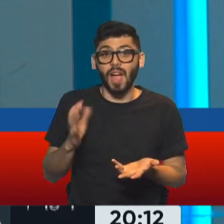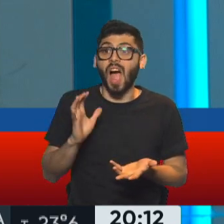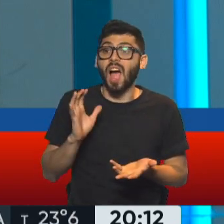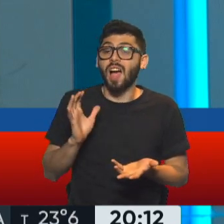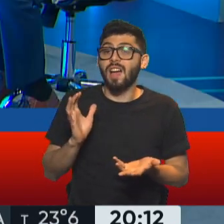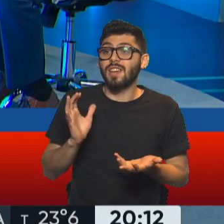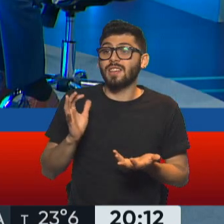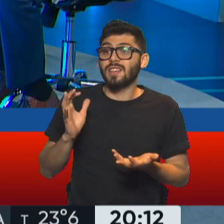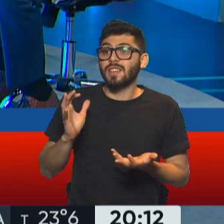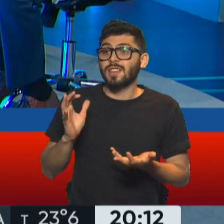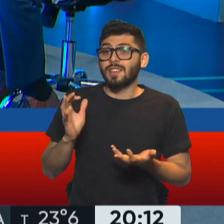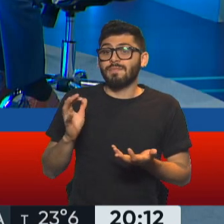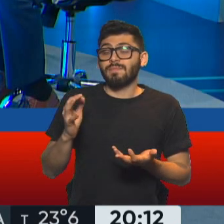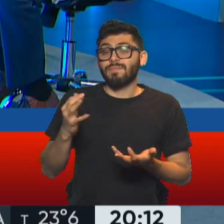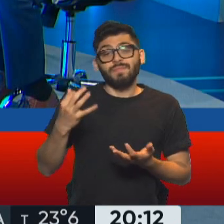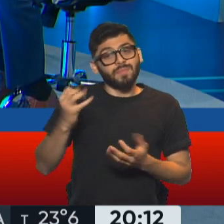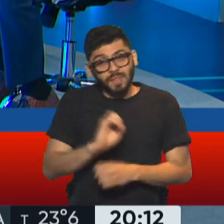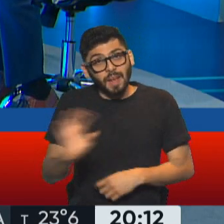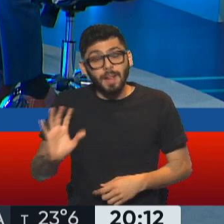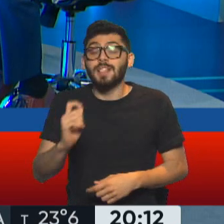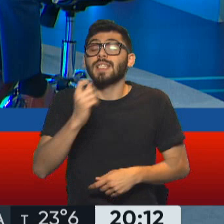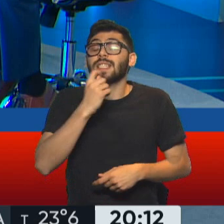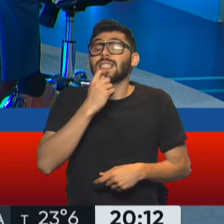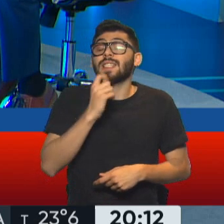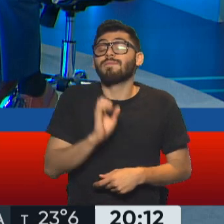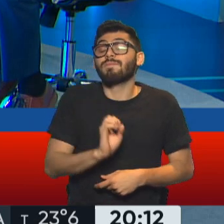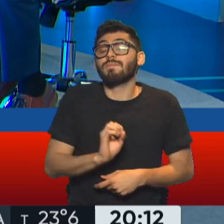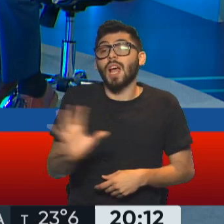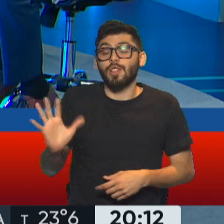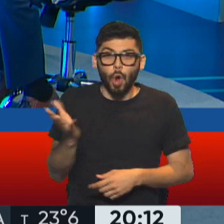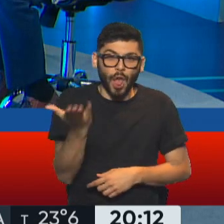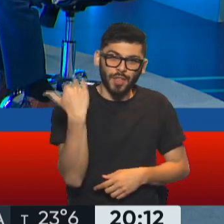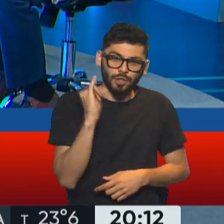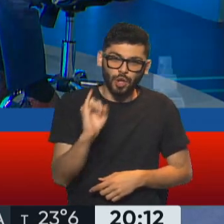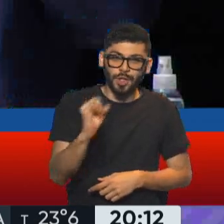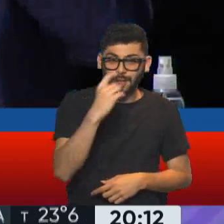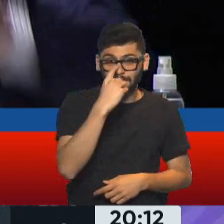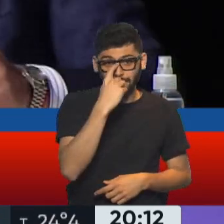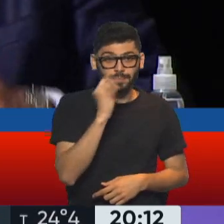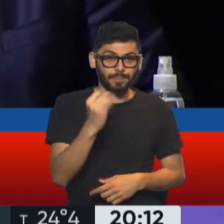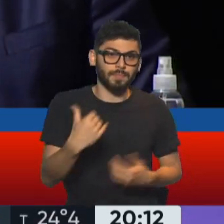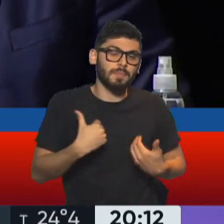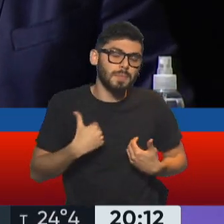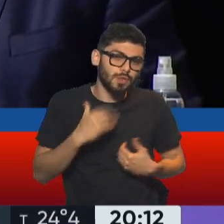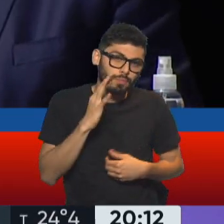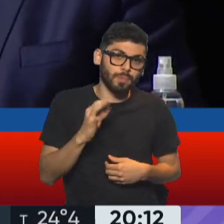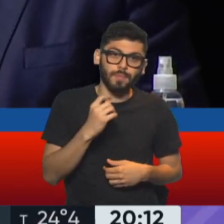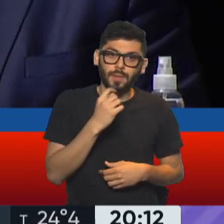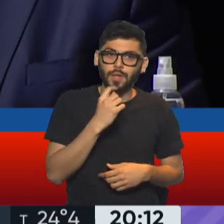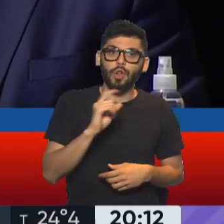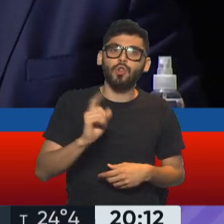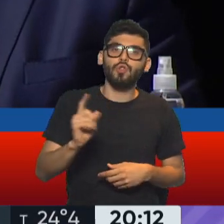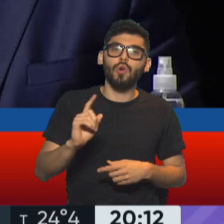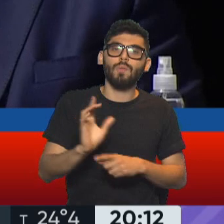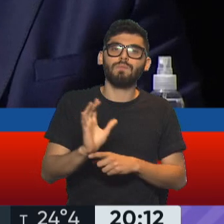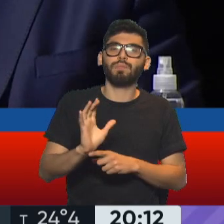el hecho. Y de ocurrir el hecho, bueno, yo lo sostuve la vez pasada, es mi posición, no por una cuestión de